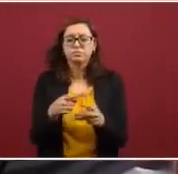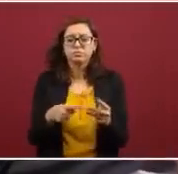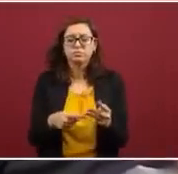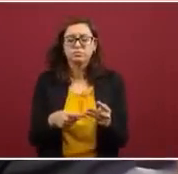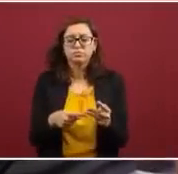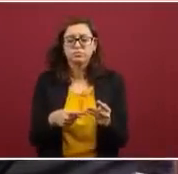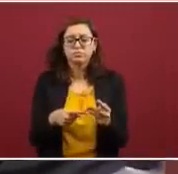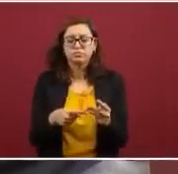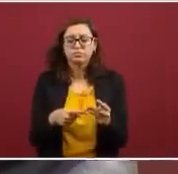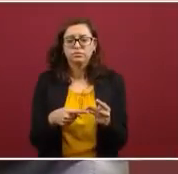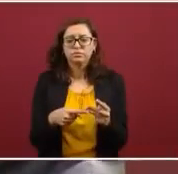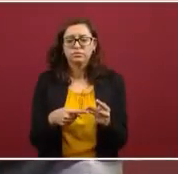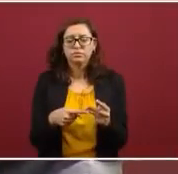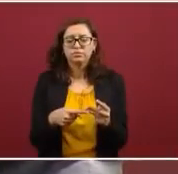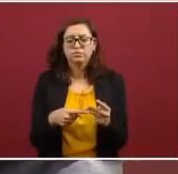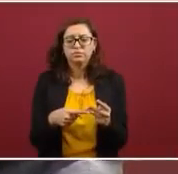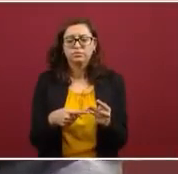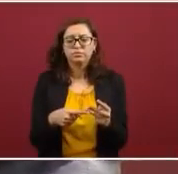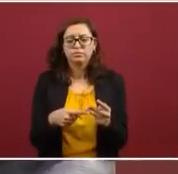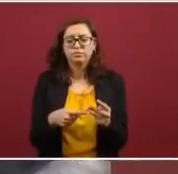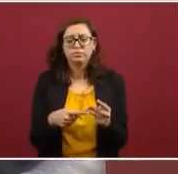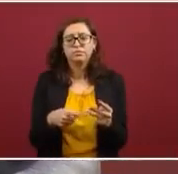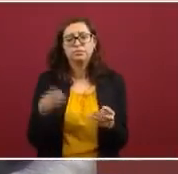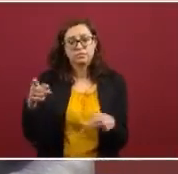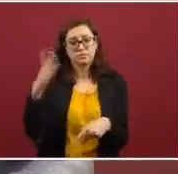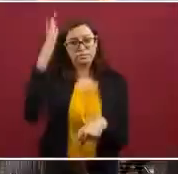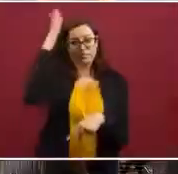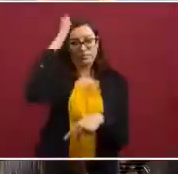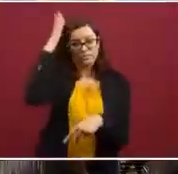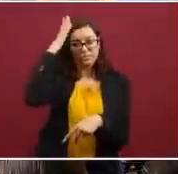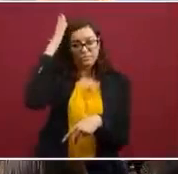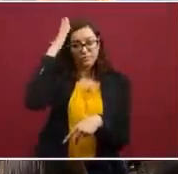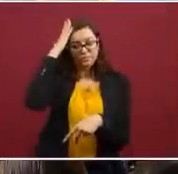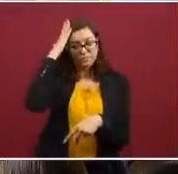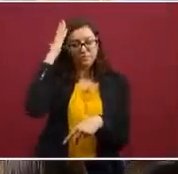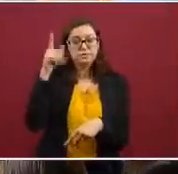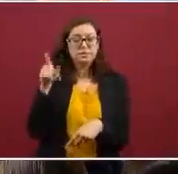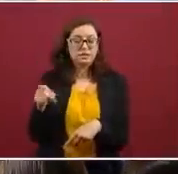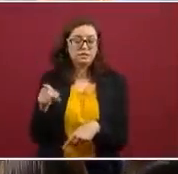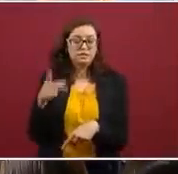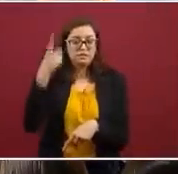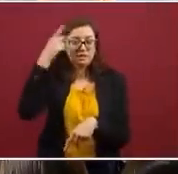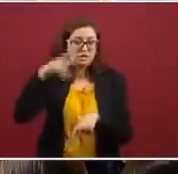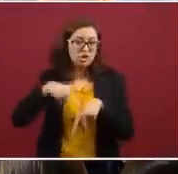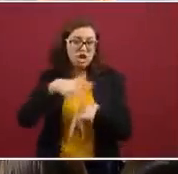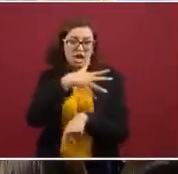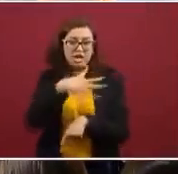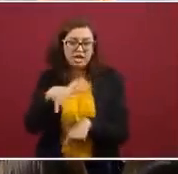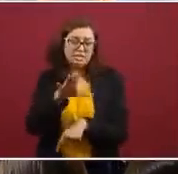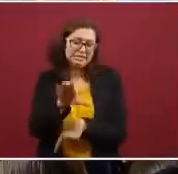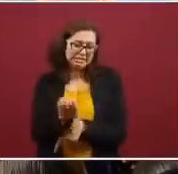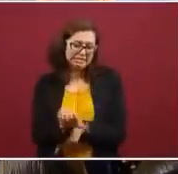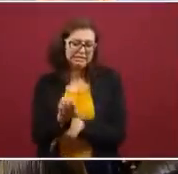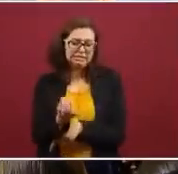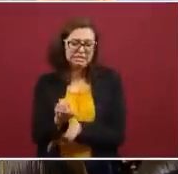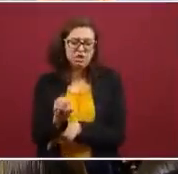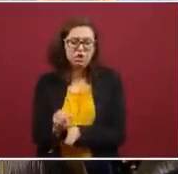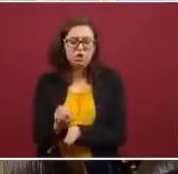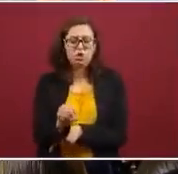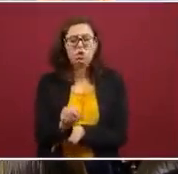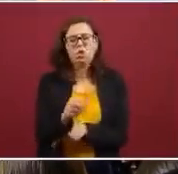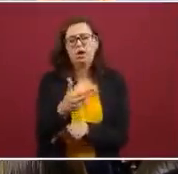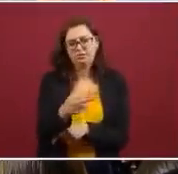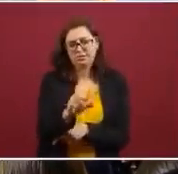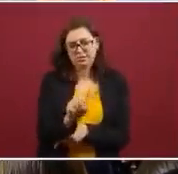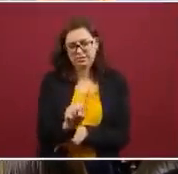Macedo, que es el CEO del grupo financiero HSBC México, a Felipe